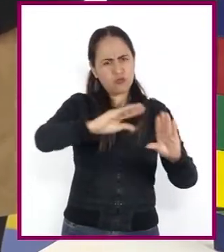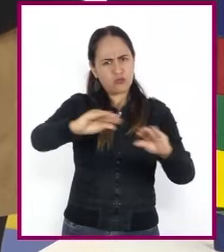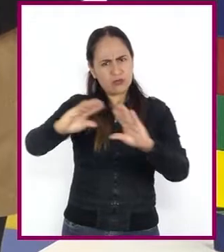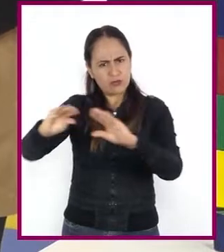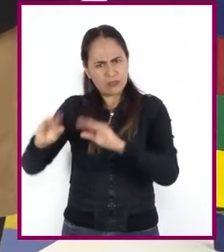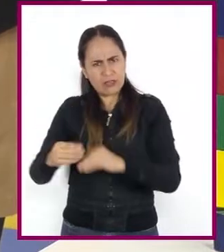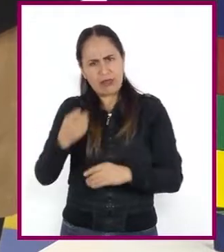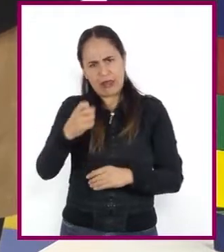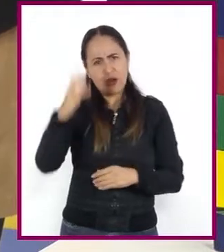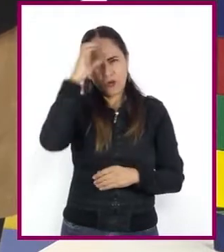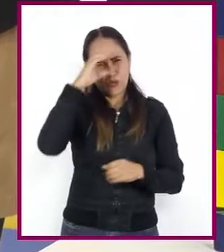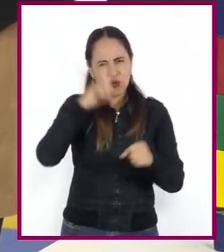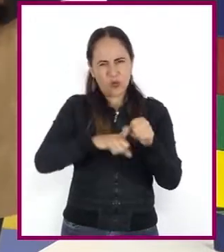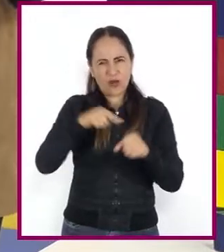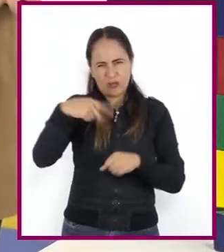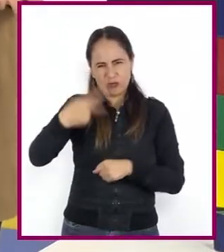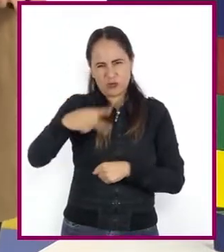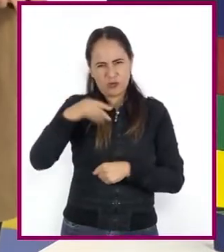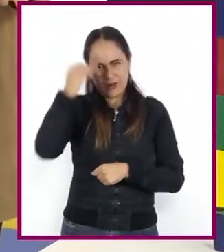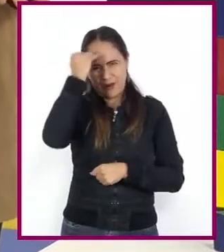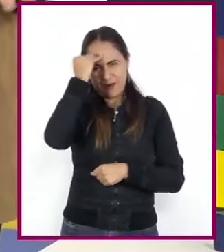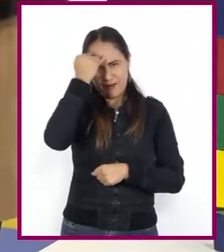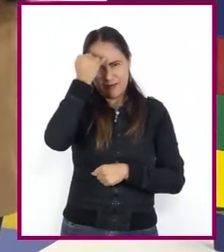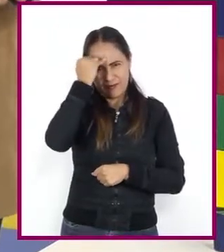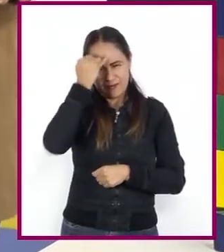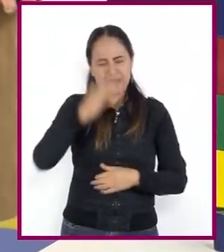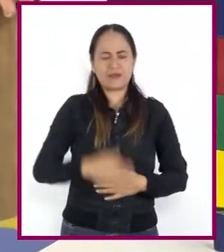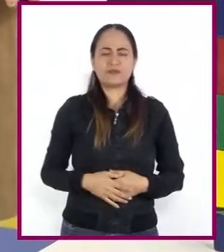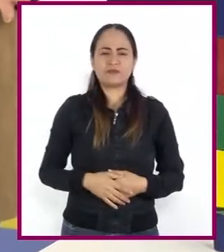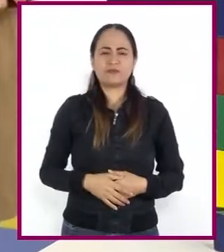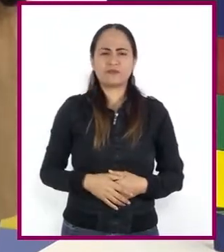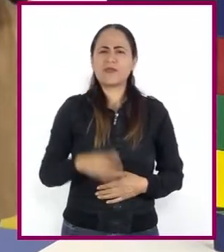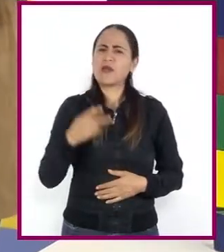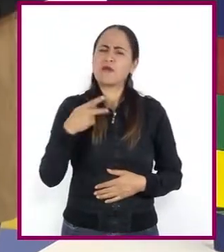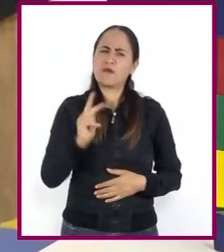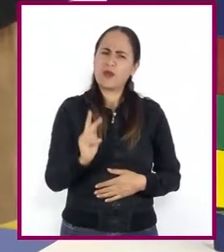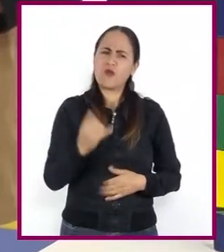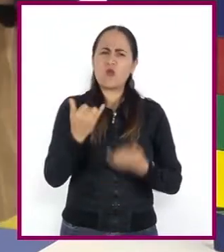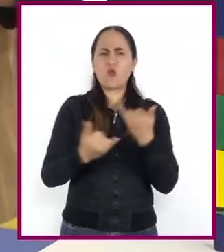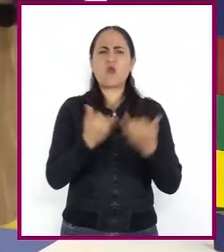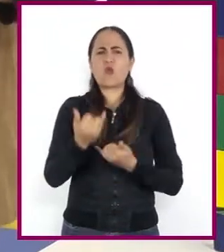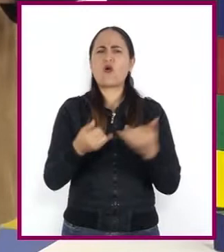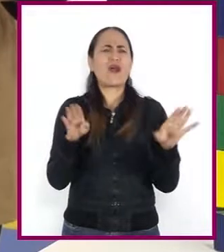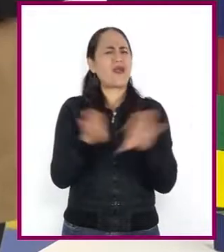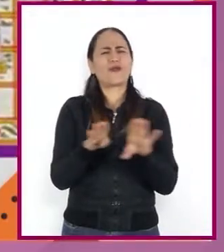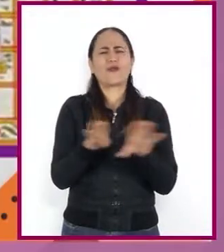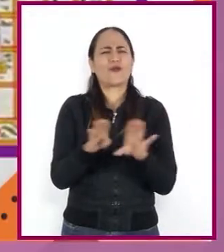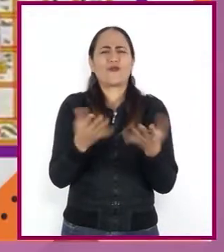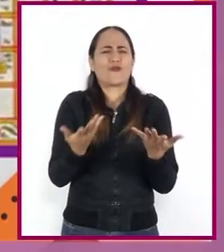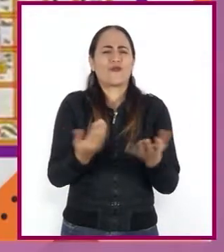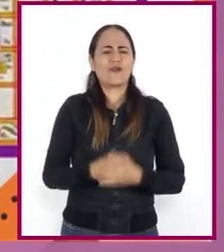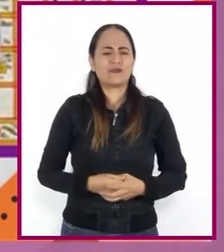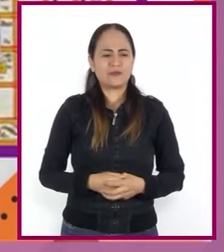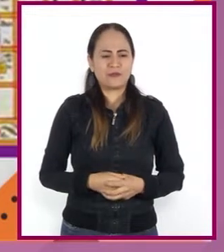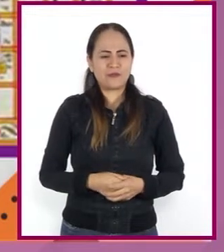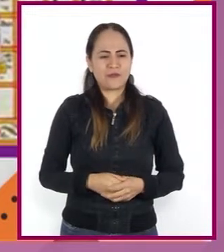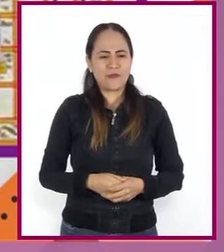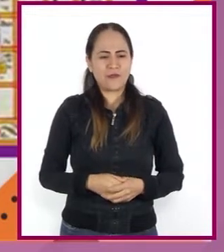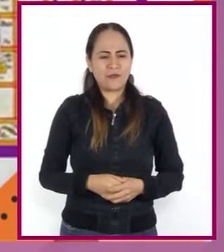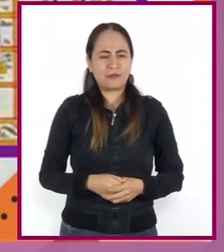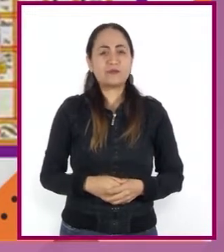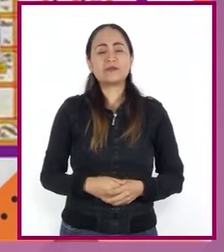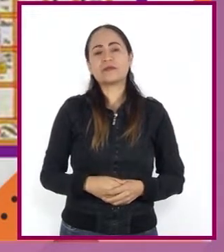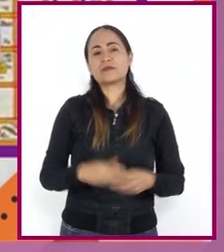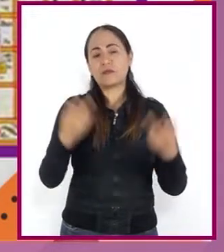en que había sido creado. Pero, ¿cómo se juega Serpientes y Escaleras, maestra? Se